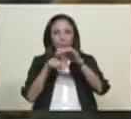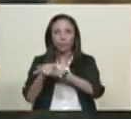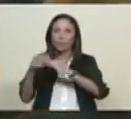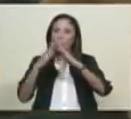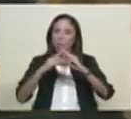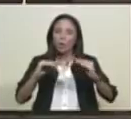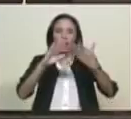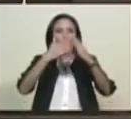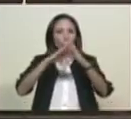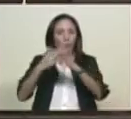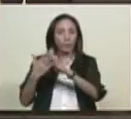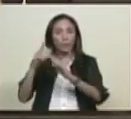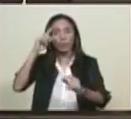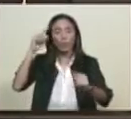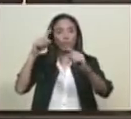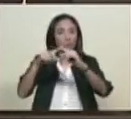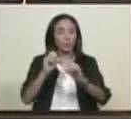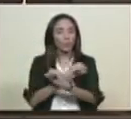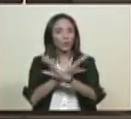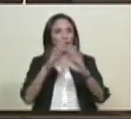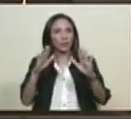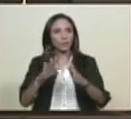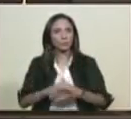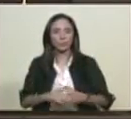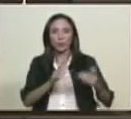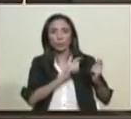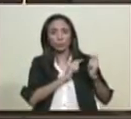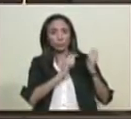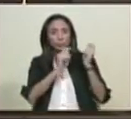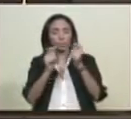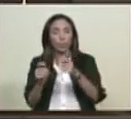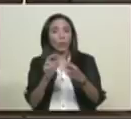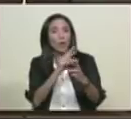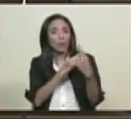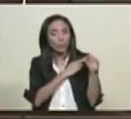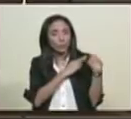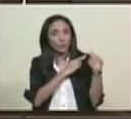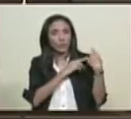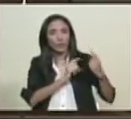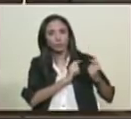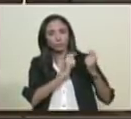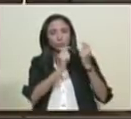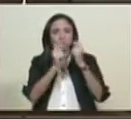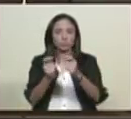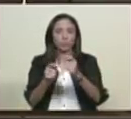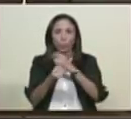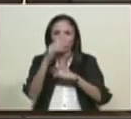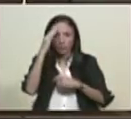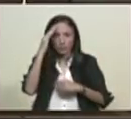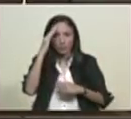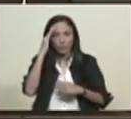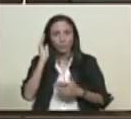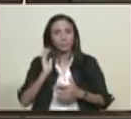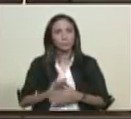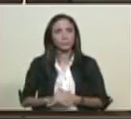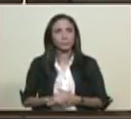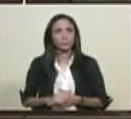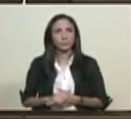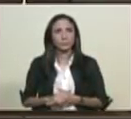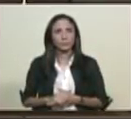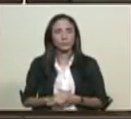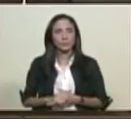es una de las tareas primordiales que yo quiero entregarles, presidente del Tribunal Supremo de Justicia, para el